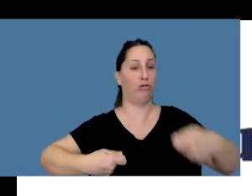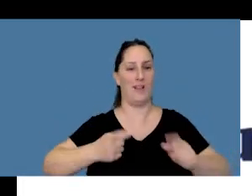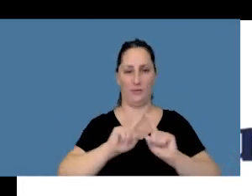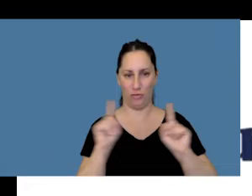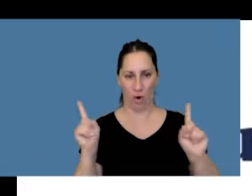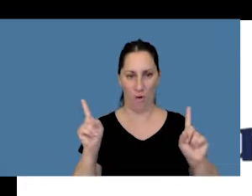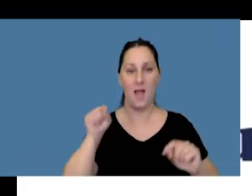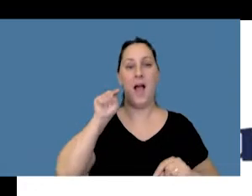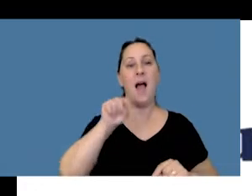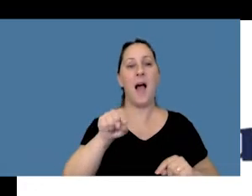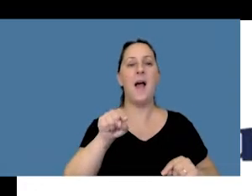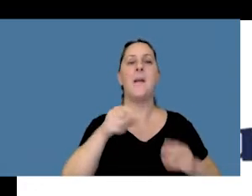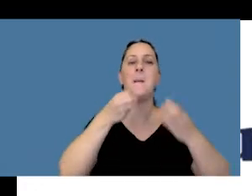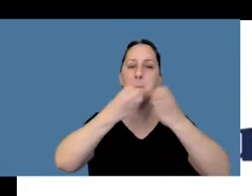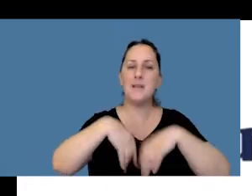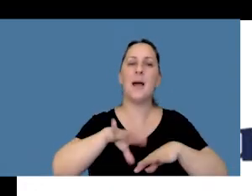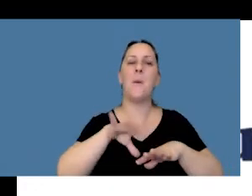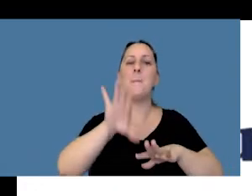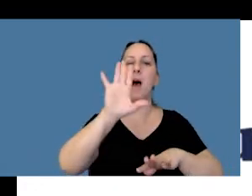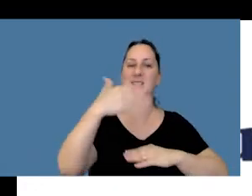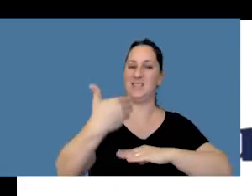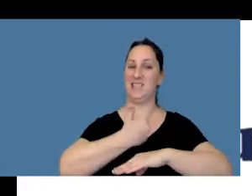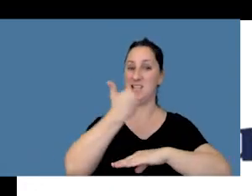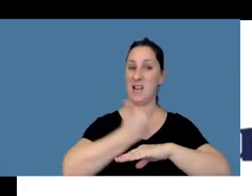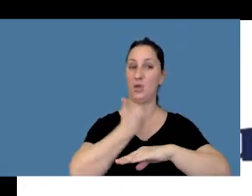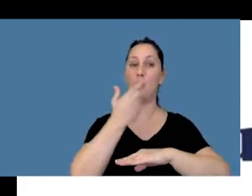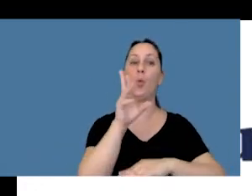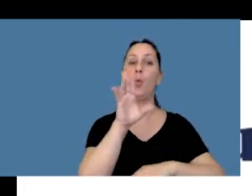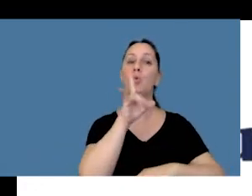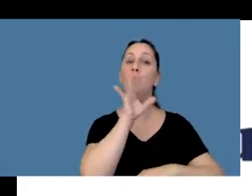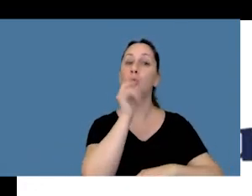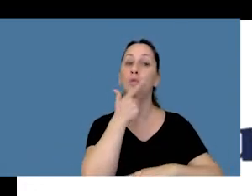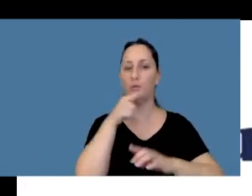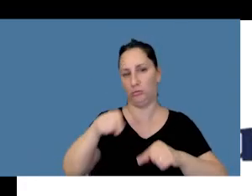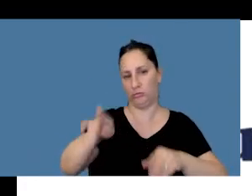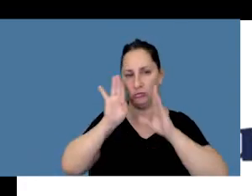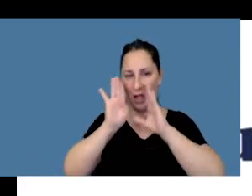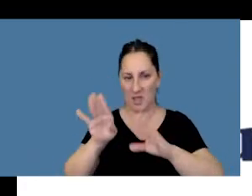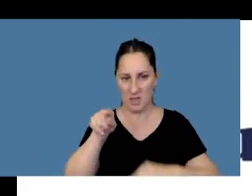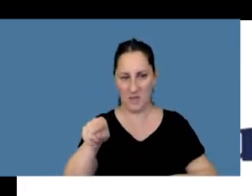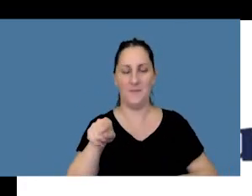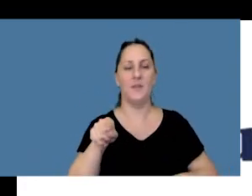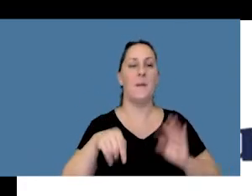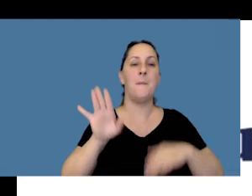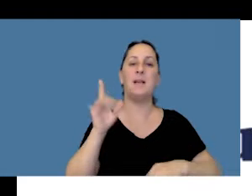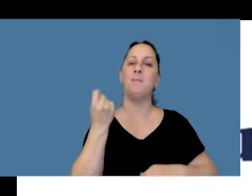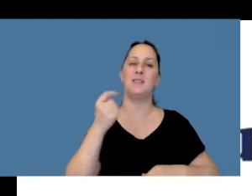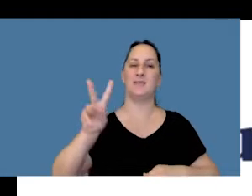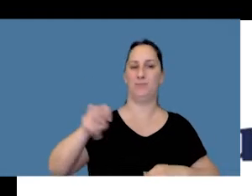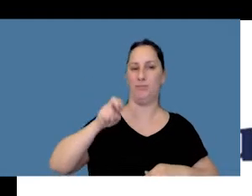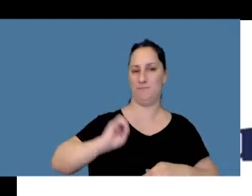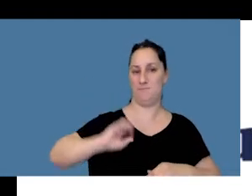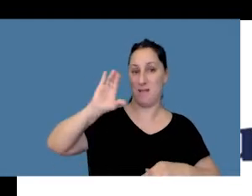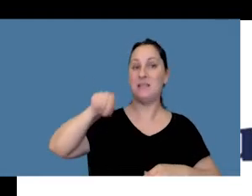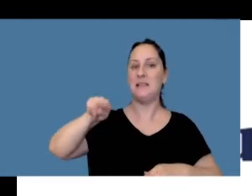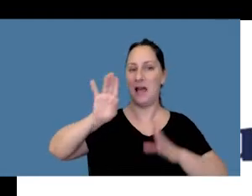vamos a entrar por la que obtenga mayores ingresos brutos dentro de esa proporción, dentro de la que le deja más dinero,